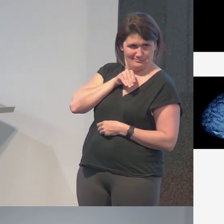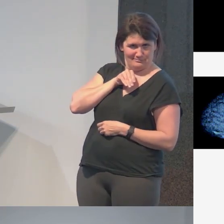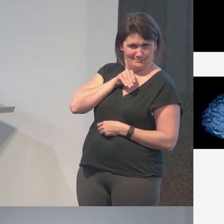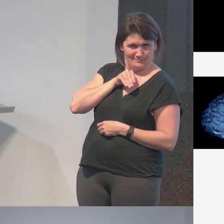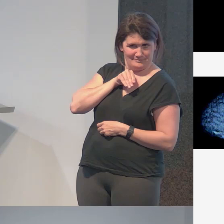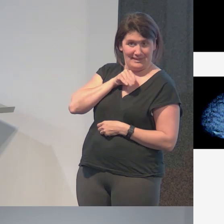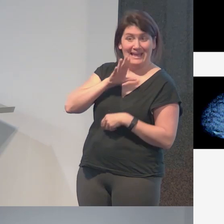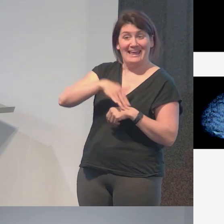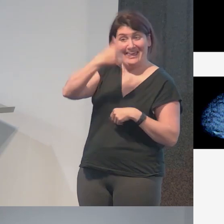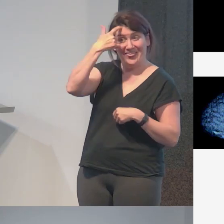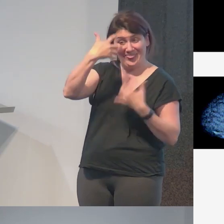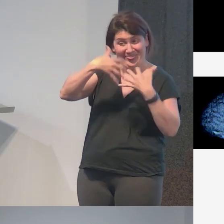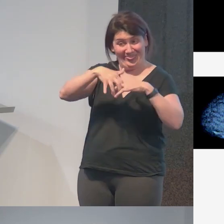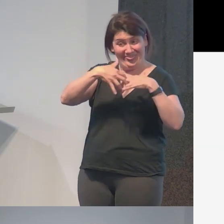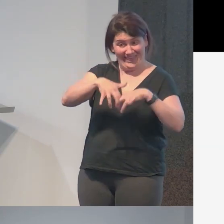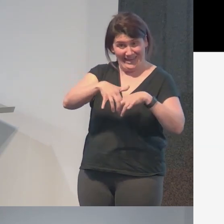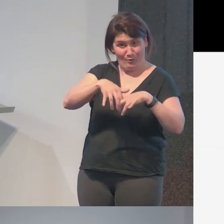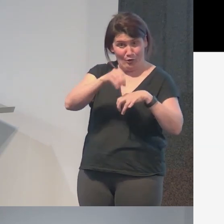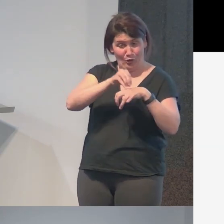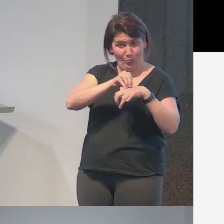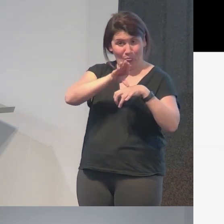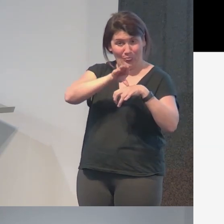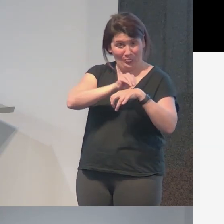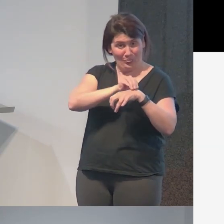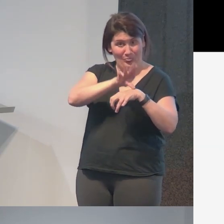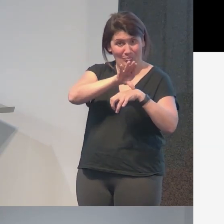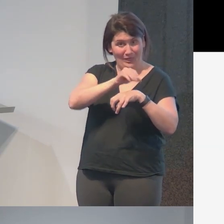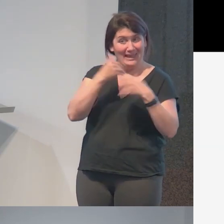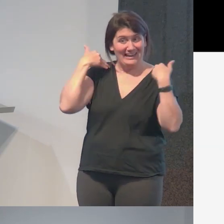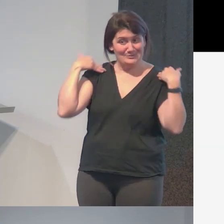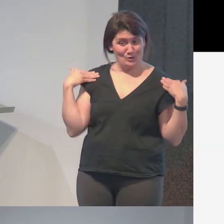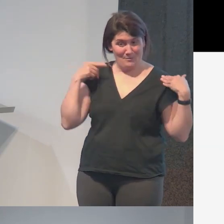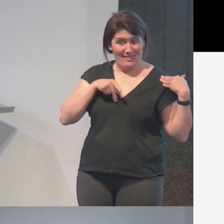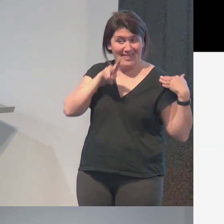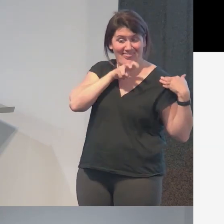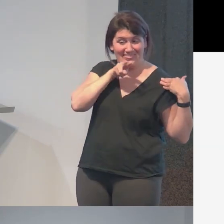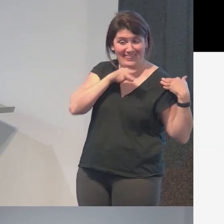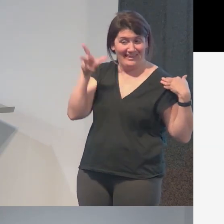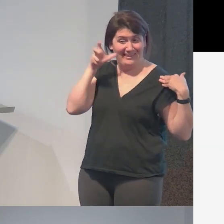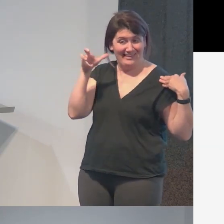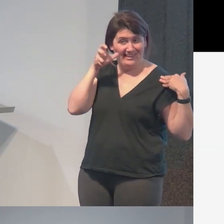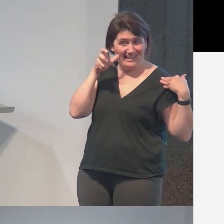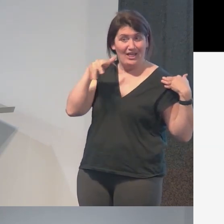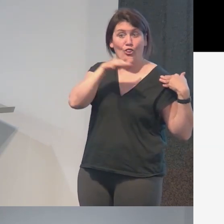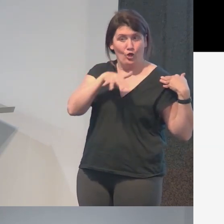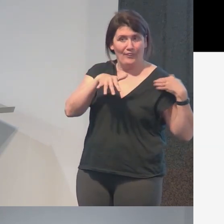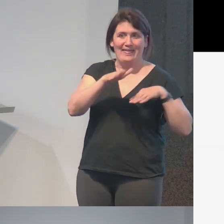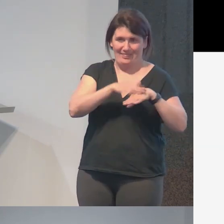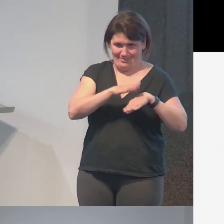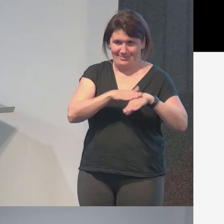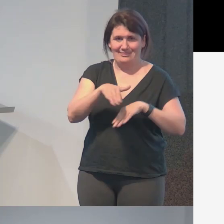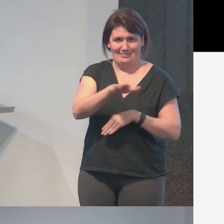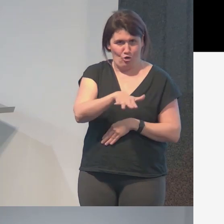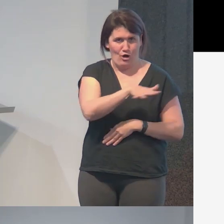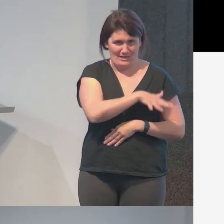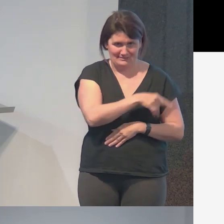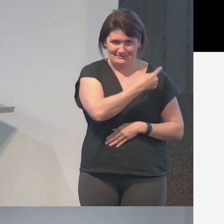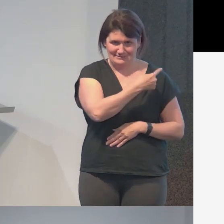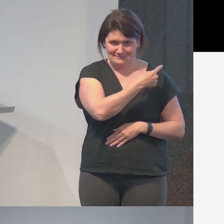Y las partes del cerebro que se encargan de estas funciones están en estas zonas del